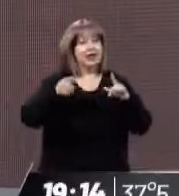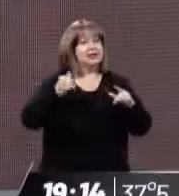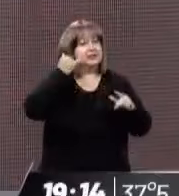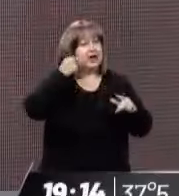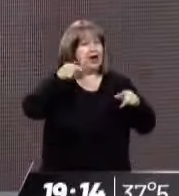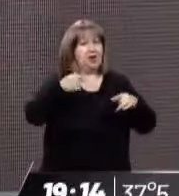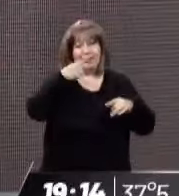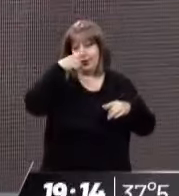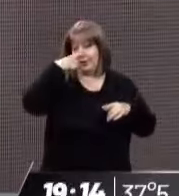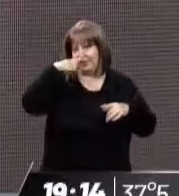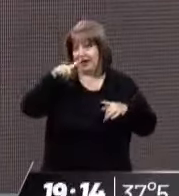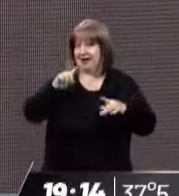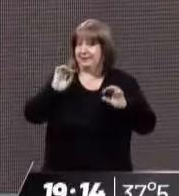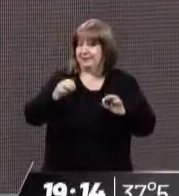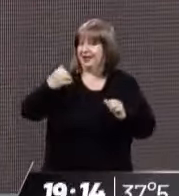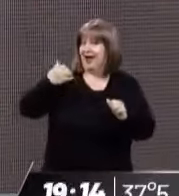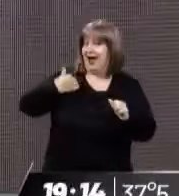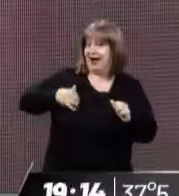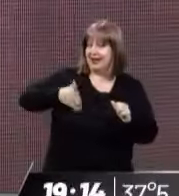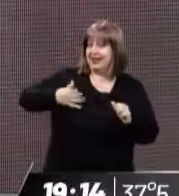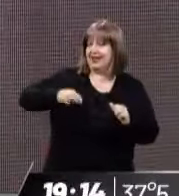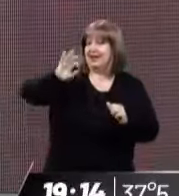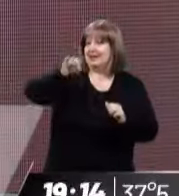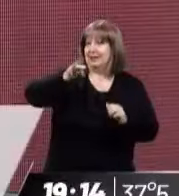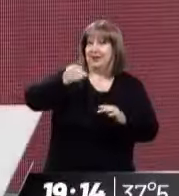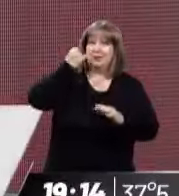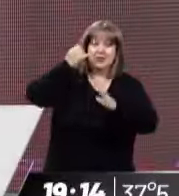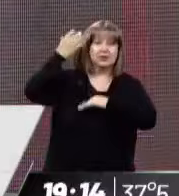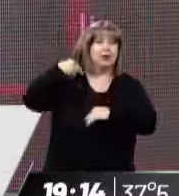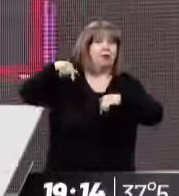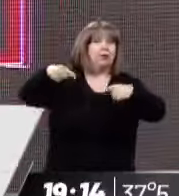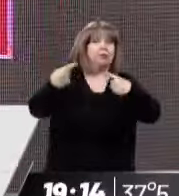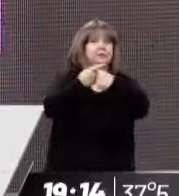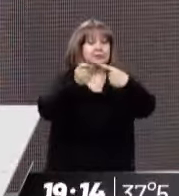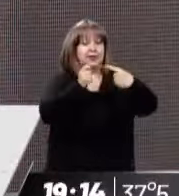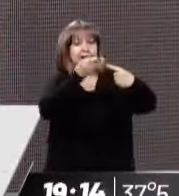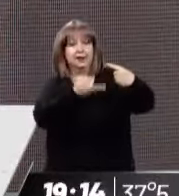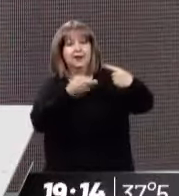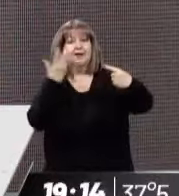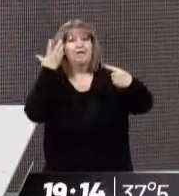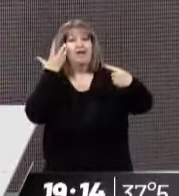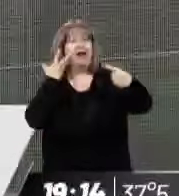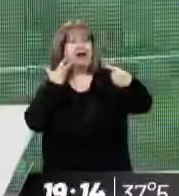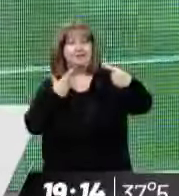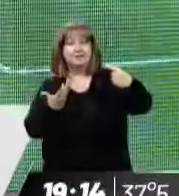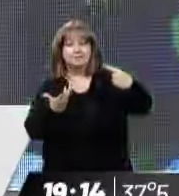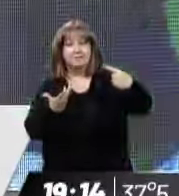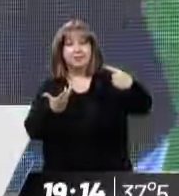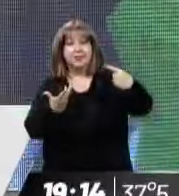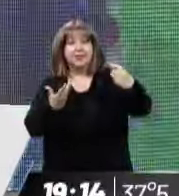Estamos en la final. Sí. Argentina. Sí. Ya lo sabíamos desde ayer. Sí. Y hoy conocimos el rival. Francia. Francia. ¿Qué